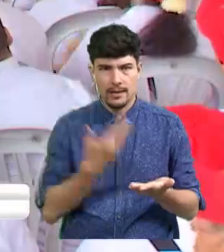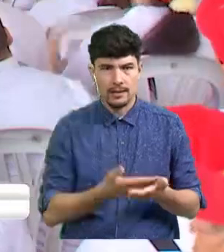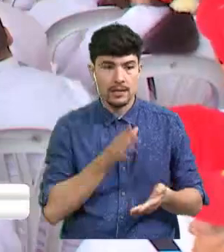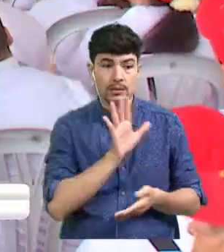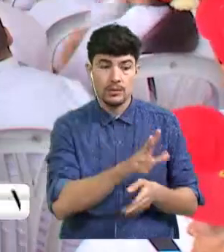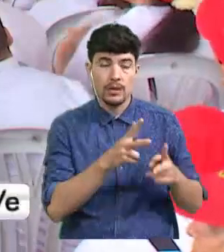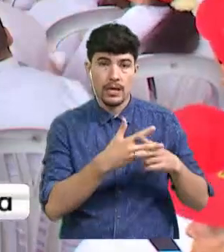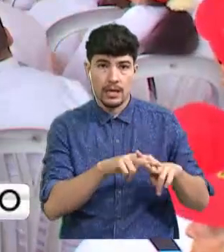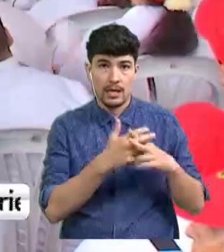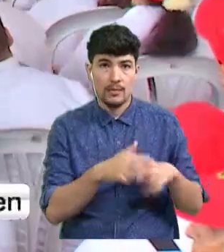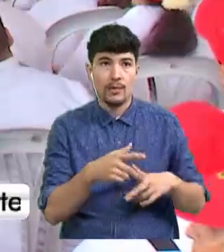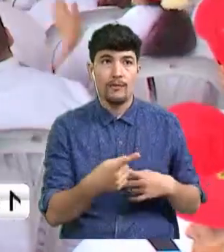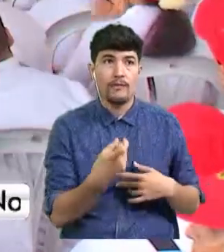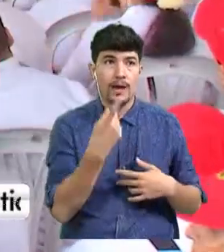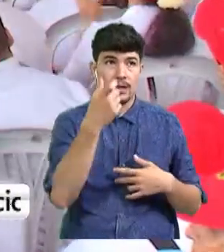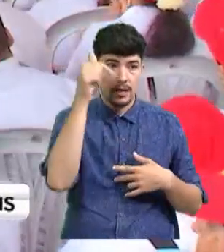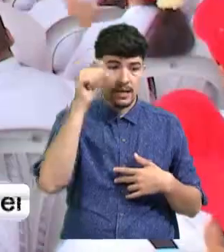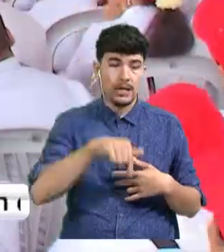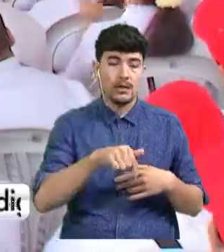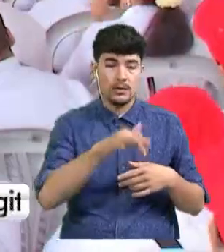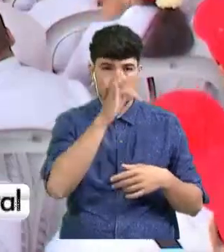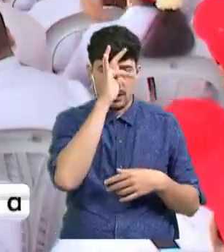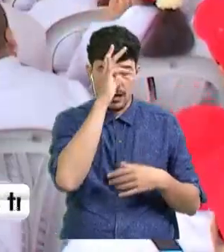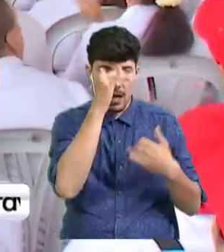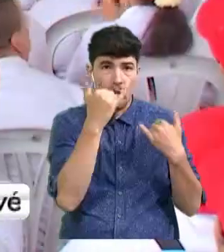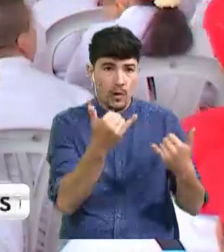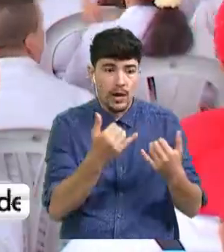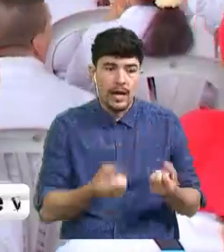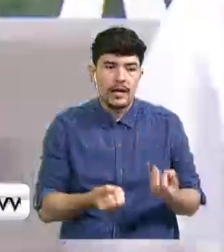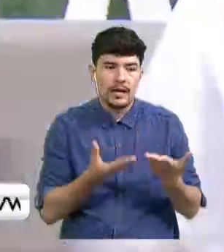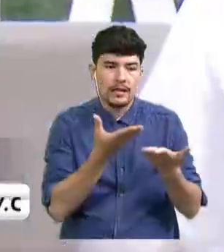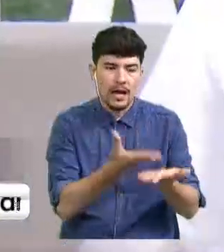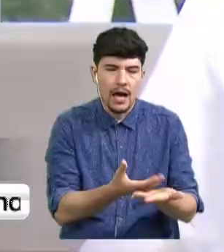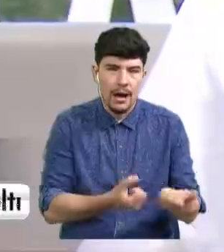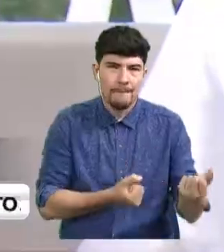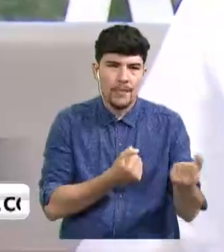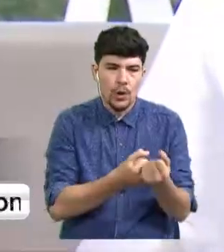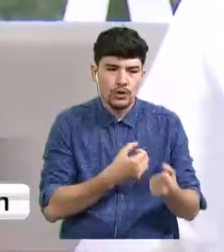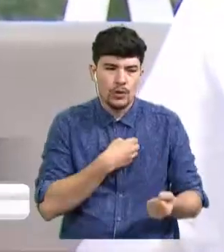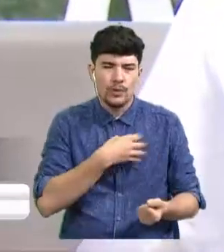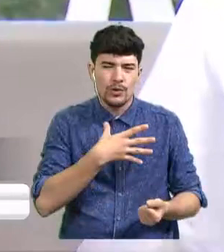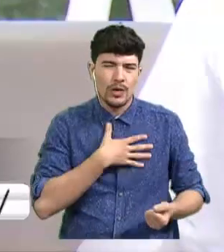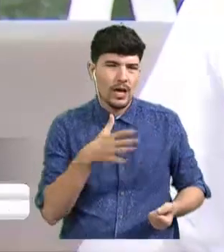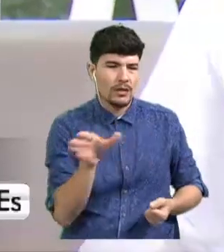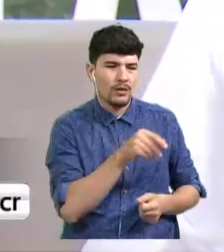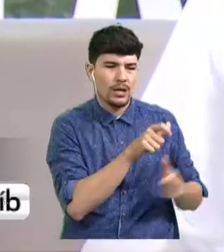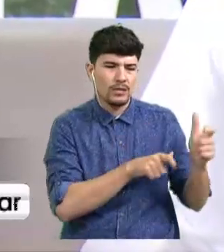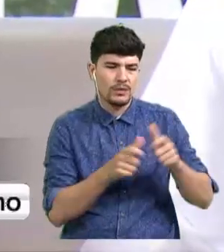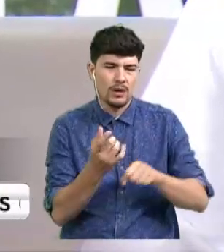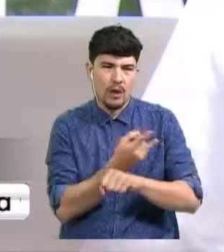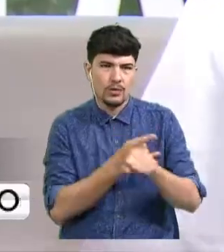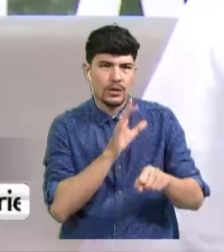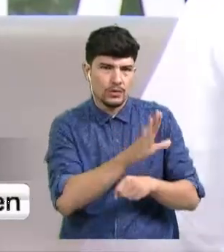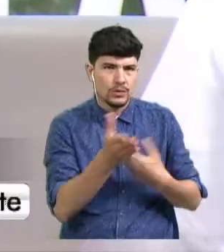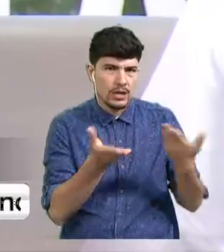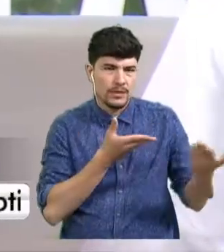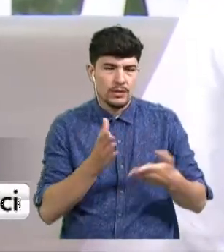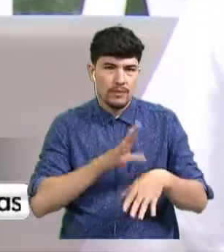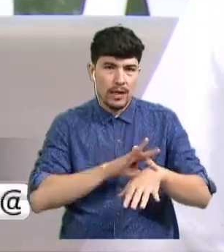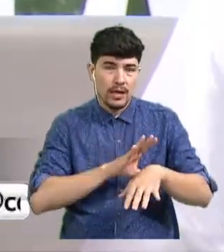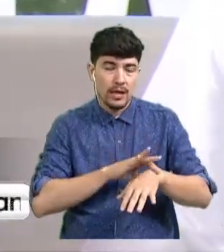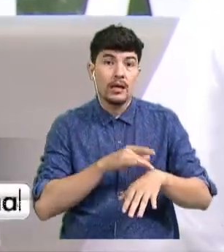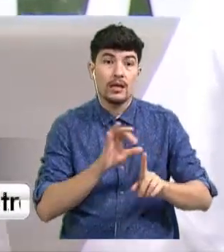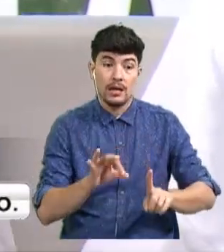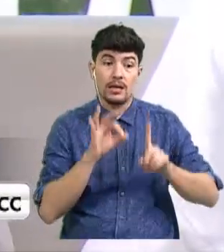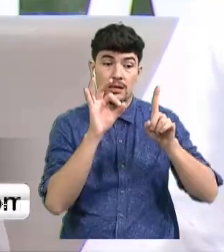equipos hacían falta en este hospital, ayudaron a hacer un mayor diagnóstico, una oportunidad para los usuarios, para los pacientes, y esto les va a garantizar